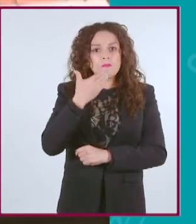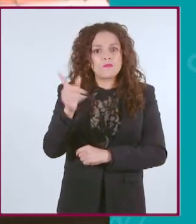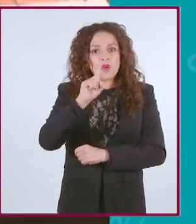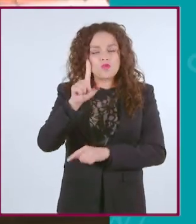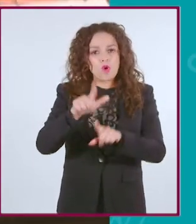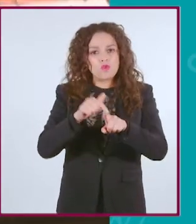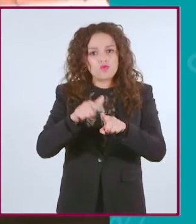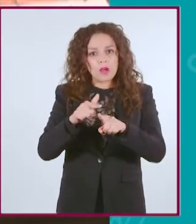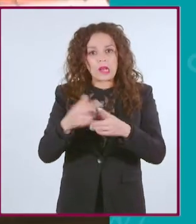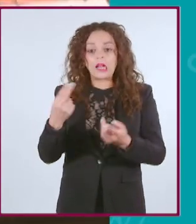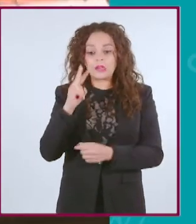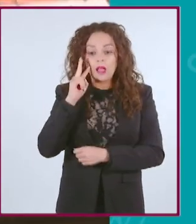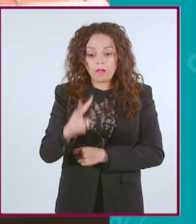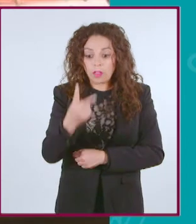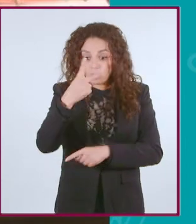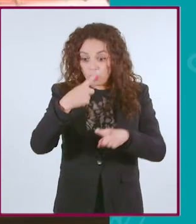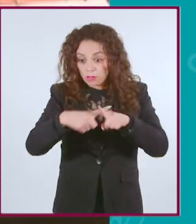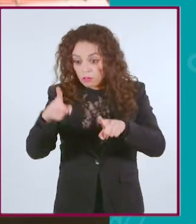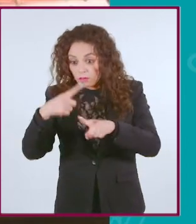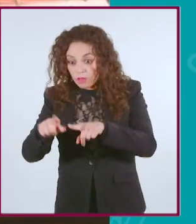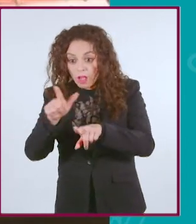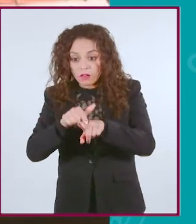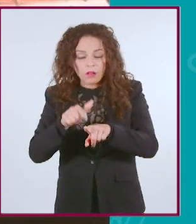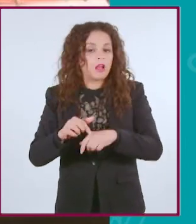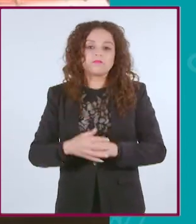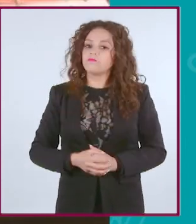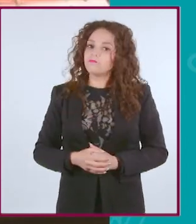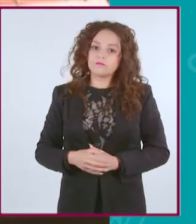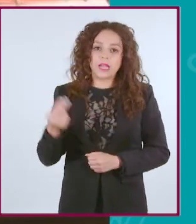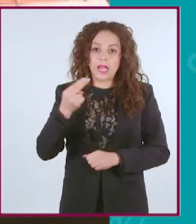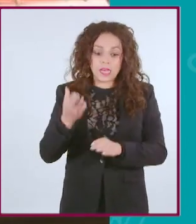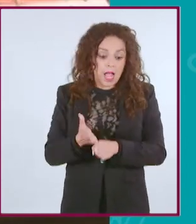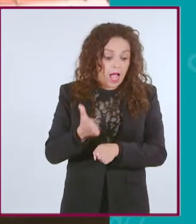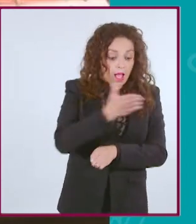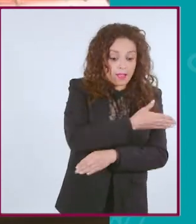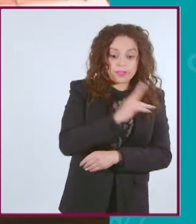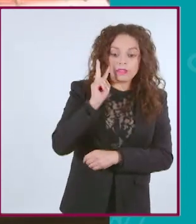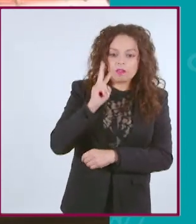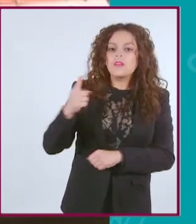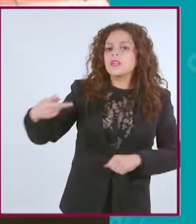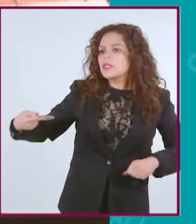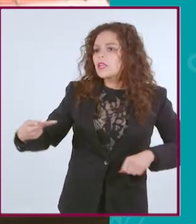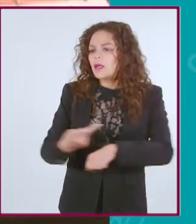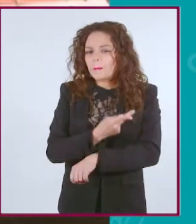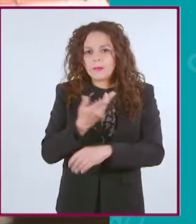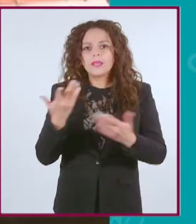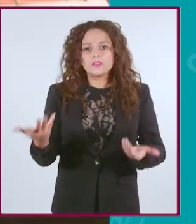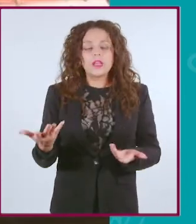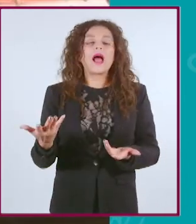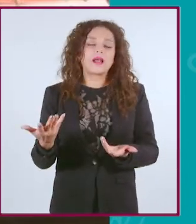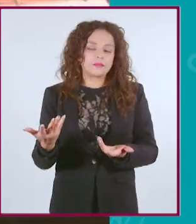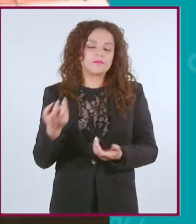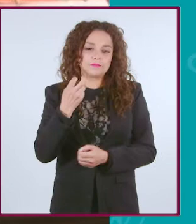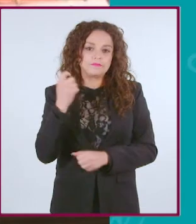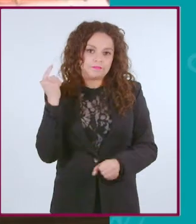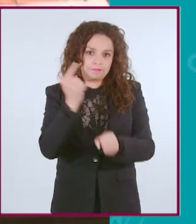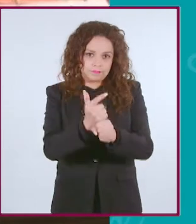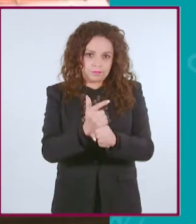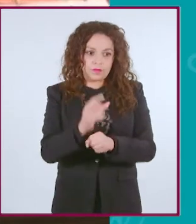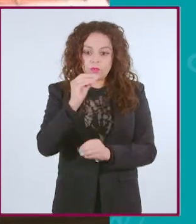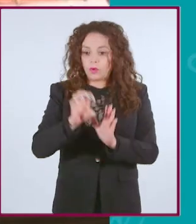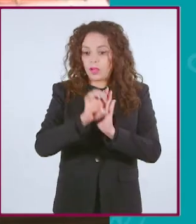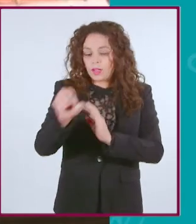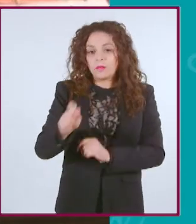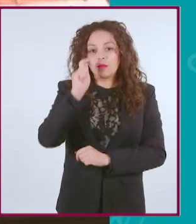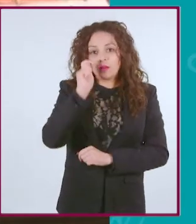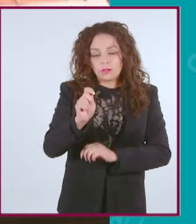salga la prenda de dos colores, ¿sí? Claro. Sino tenemos que ver desde el proceso de acabado qué pasó. ¿Sí? También por decir, cuando checamos las